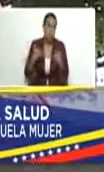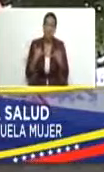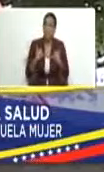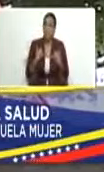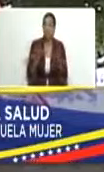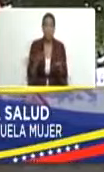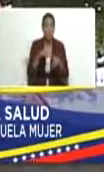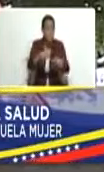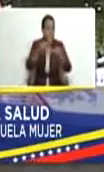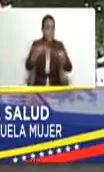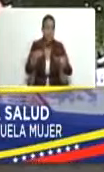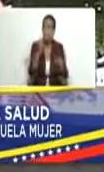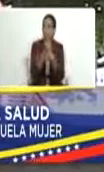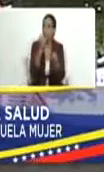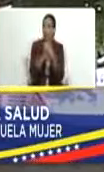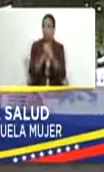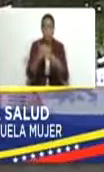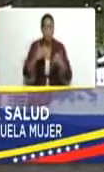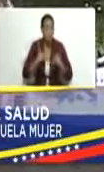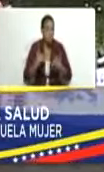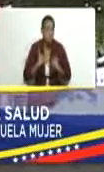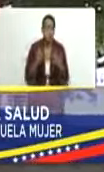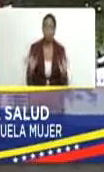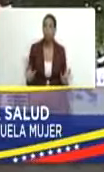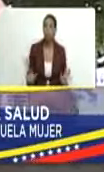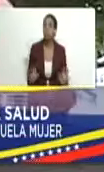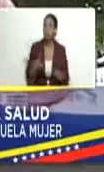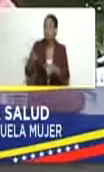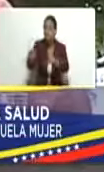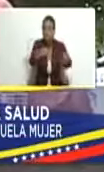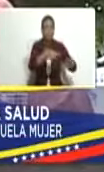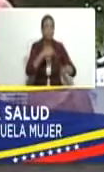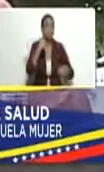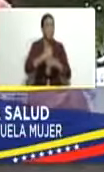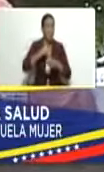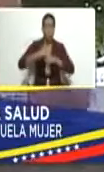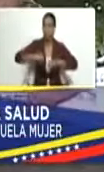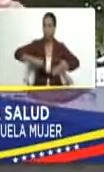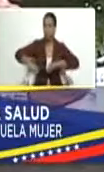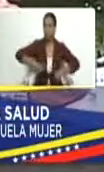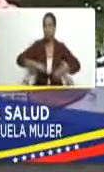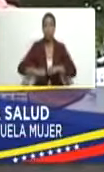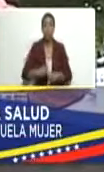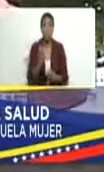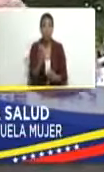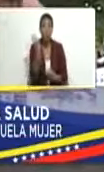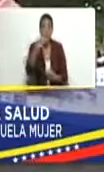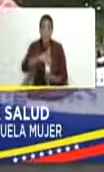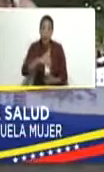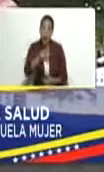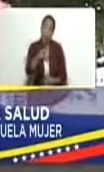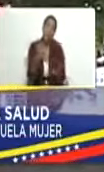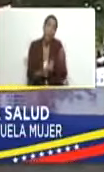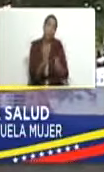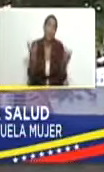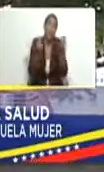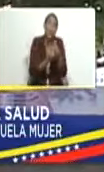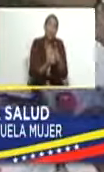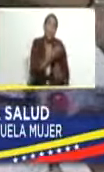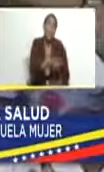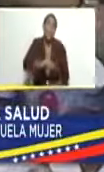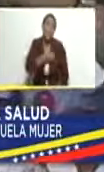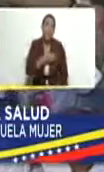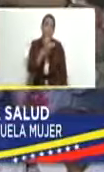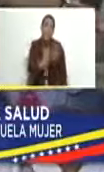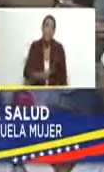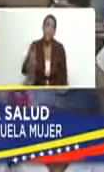mismos. Son ustedes mujeres, somos nosotros, son ustedes mujeres. Lo que falta por hacer, lo haremos con la Gran Misión